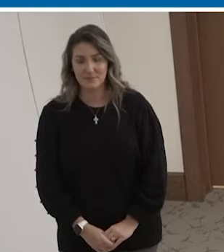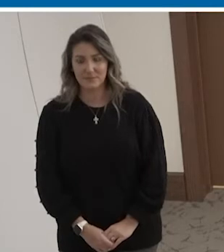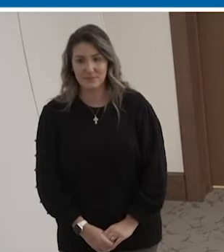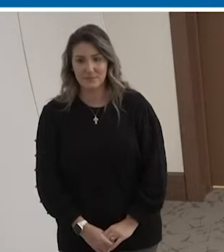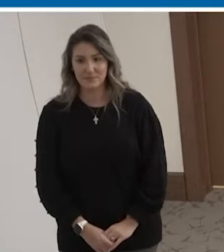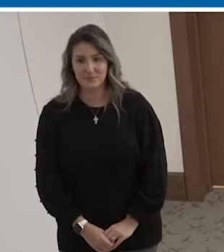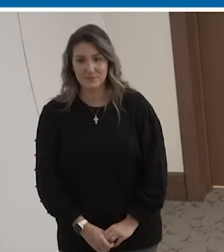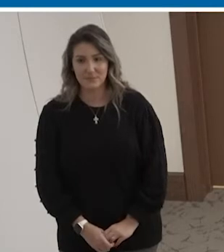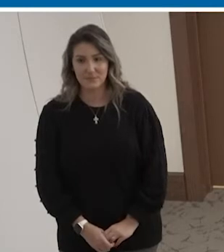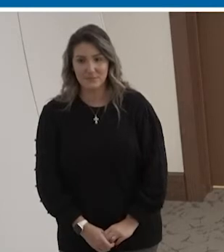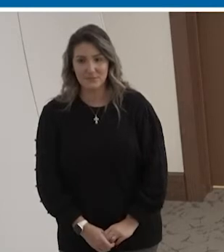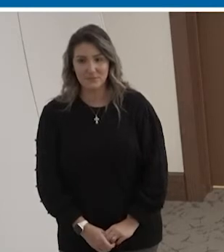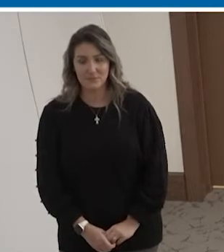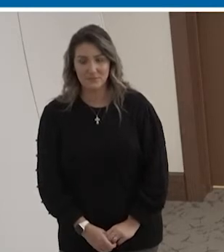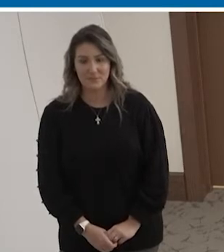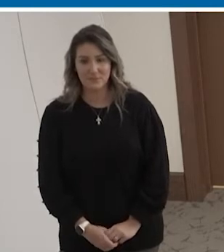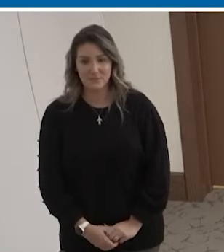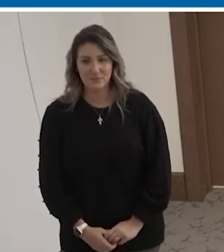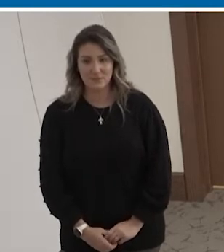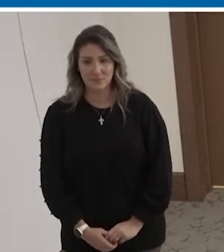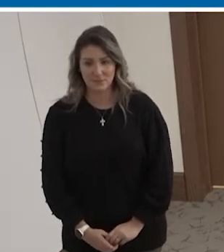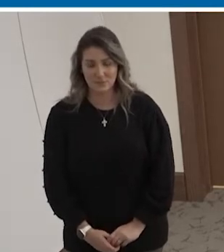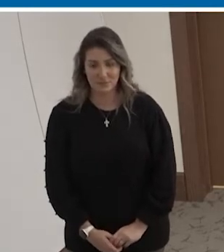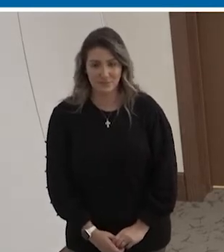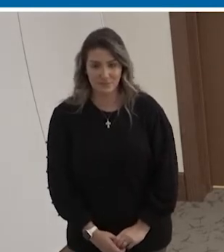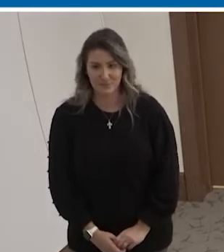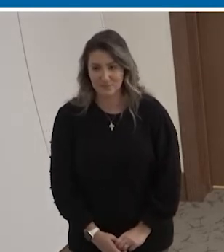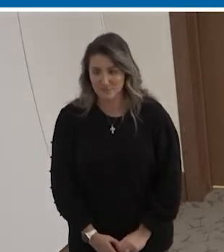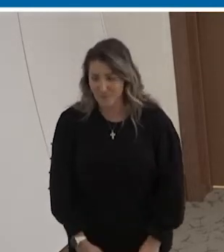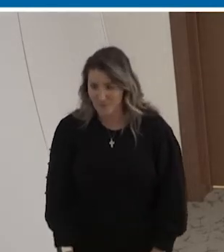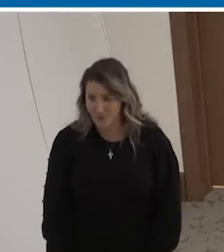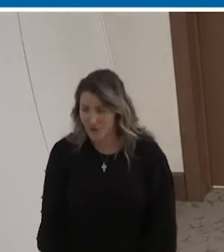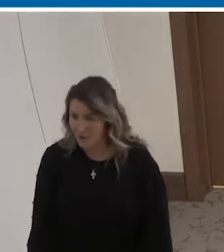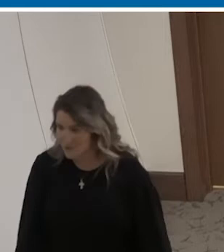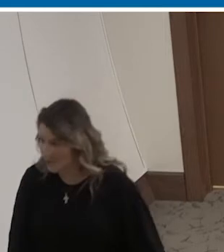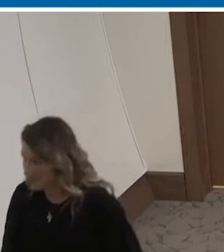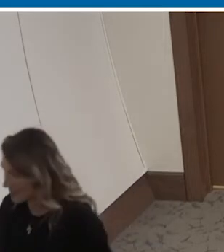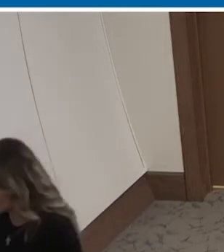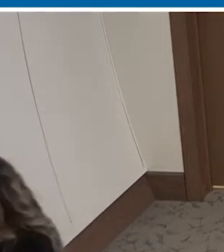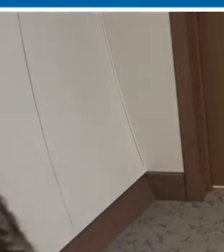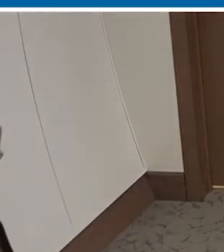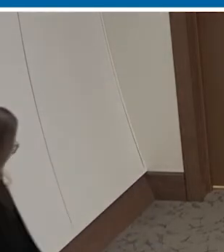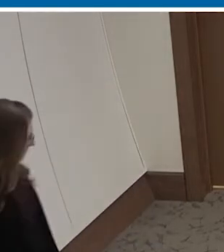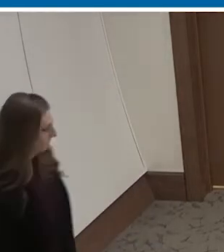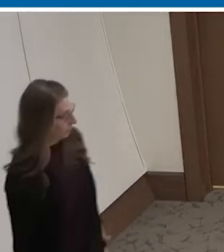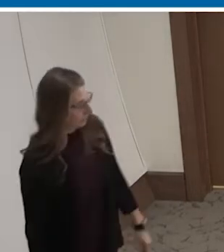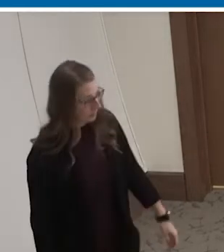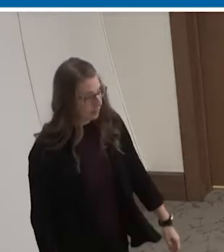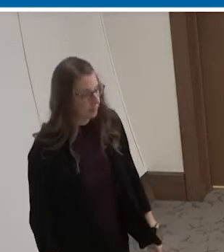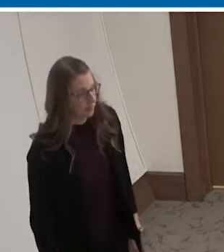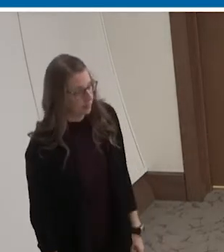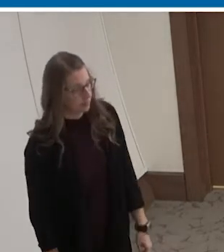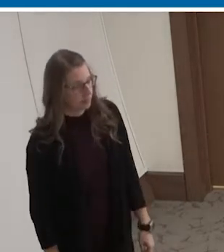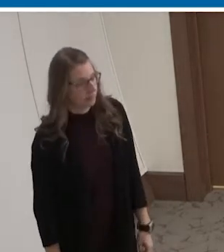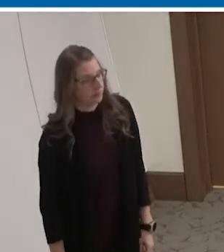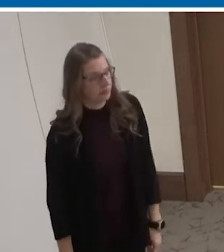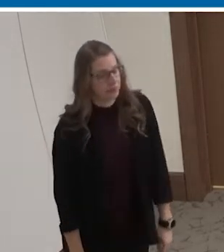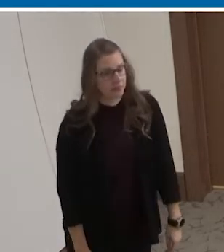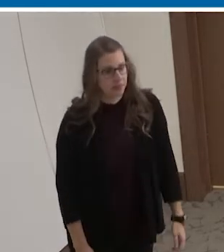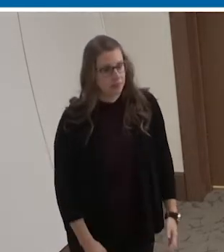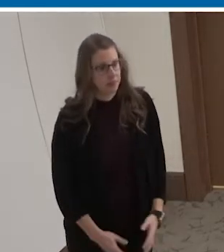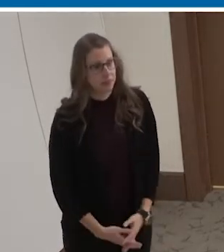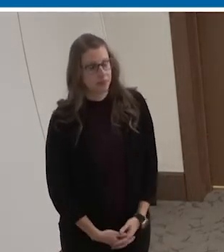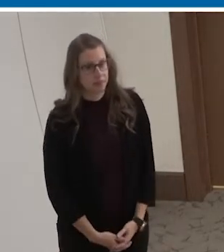todos estamos seguros, incluyendo a nuestra familia, a nuestros hijos, nuestros profesores, nuestro